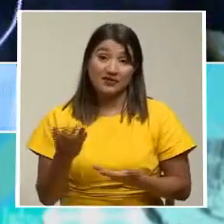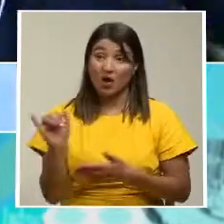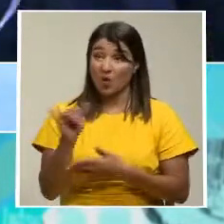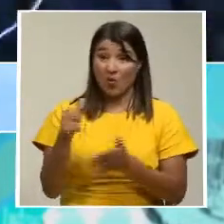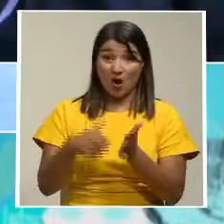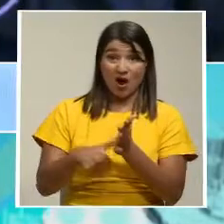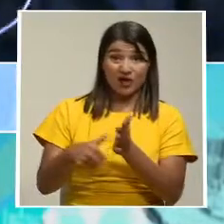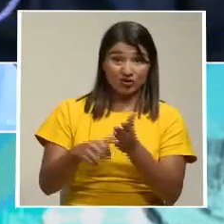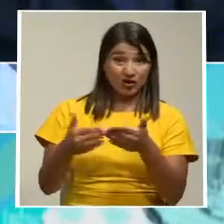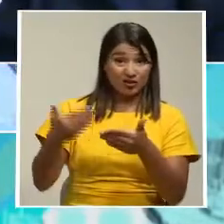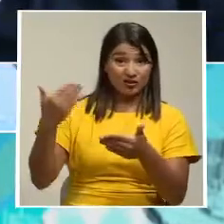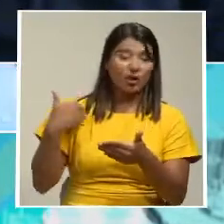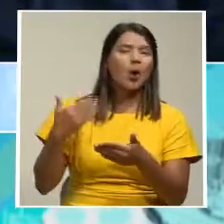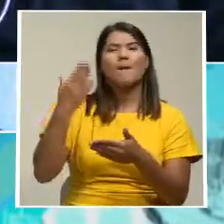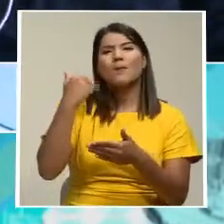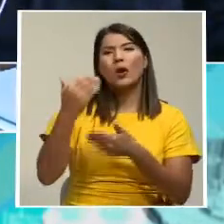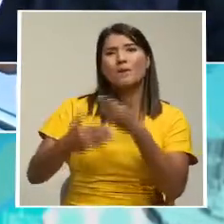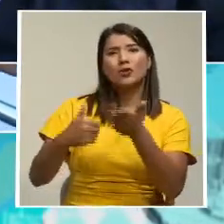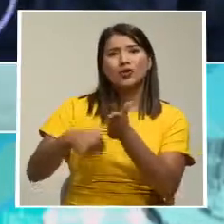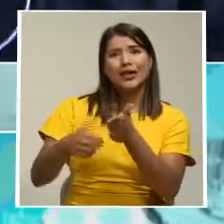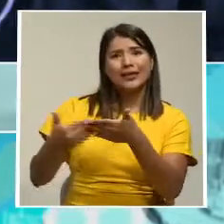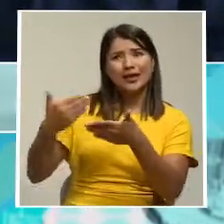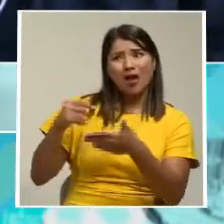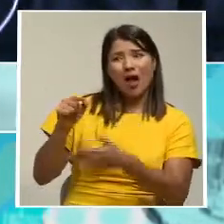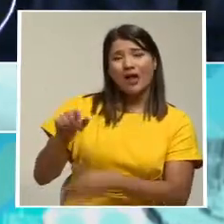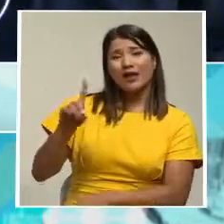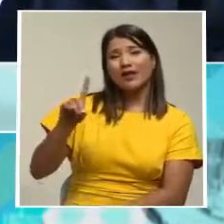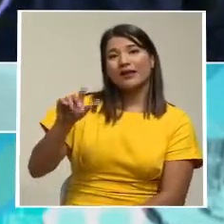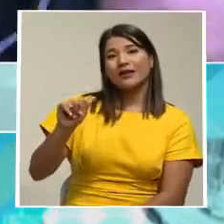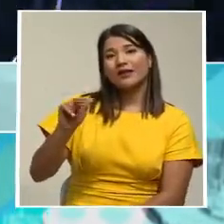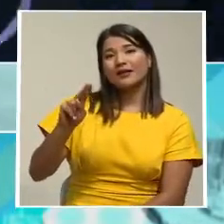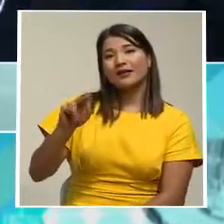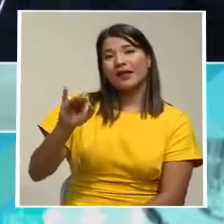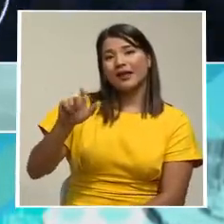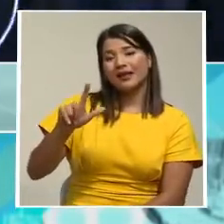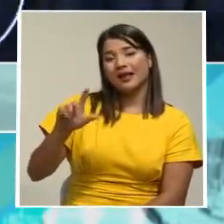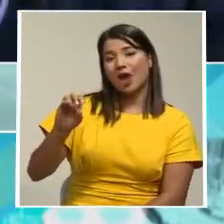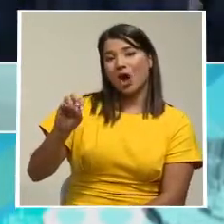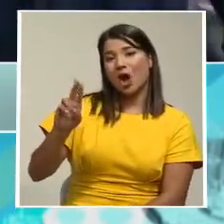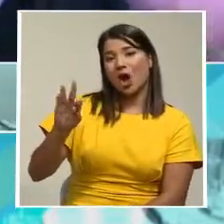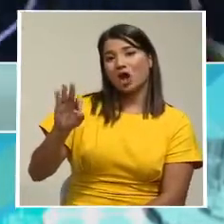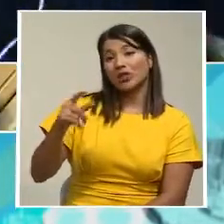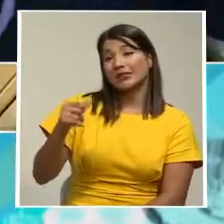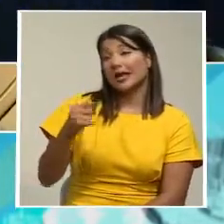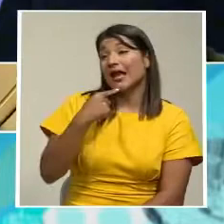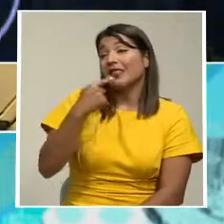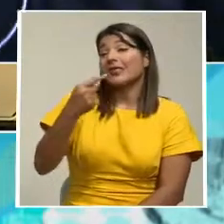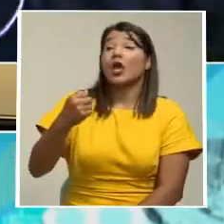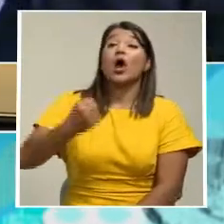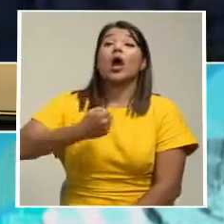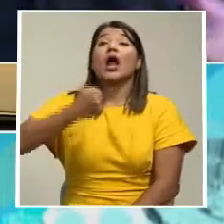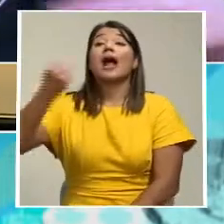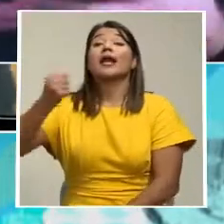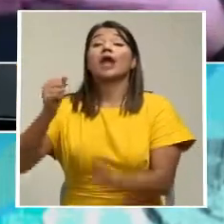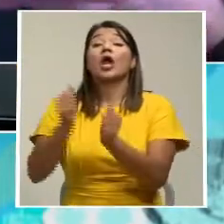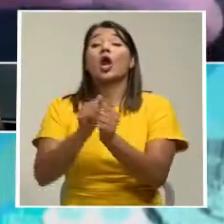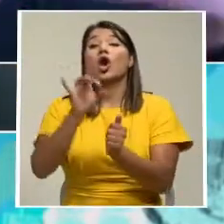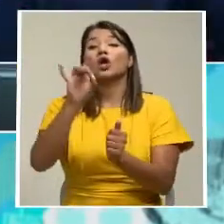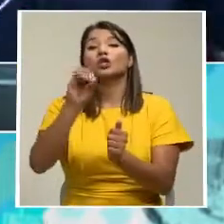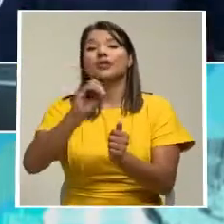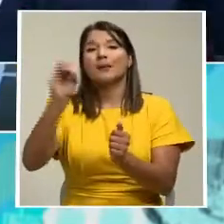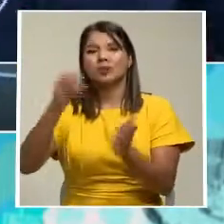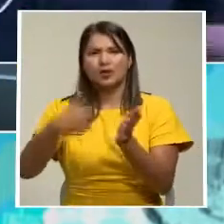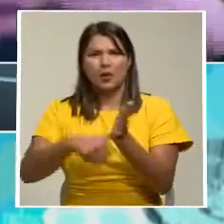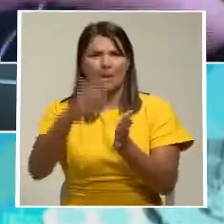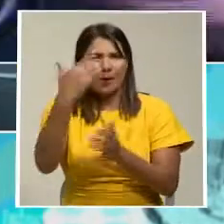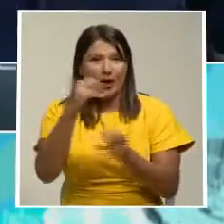anterior. Si es que la elección anterior fue una elección en la que Daniel Ortega arrasó, según él, con casi el 80% de los votos, porque la gente no